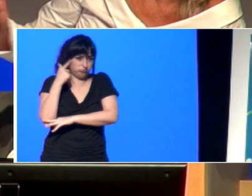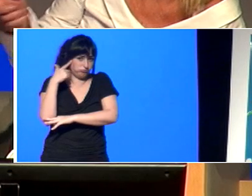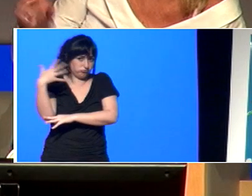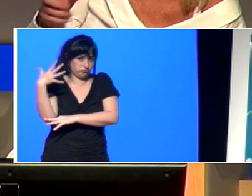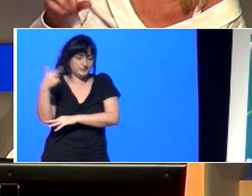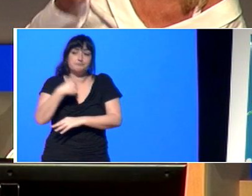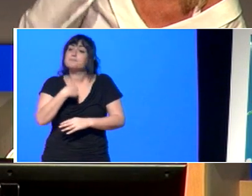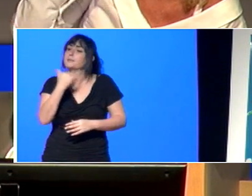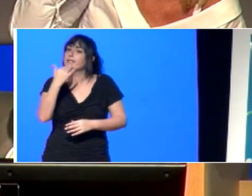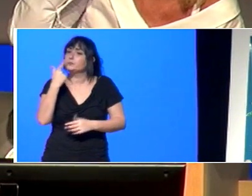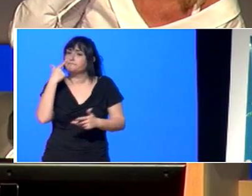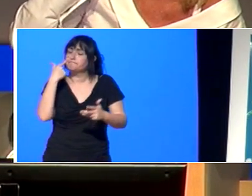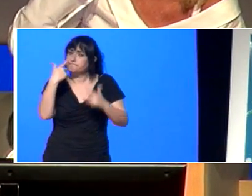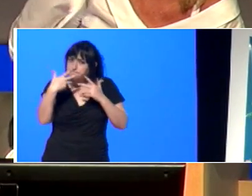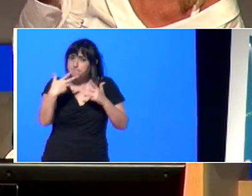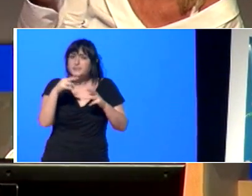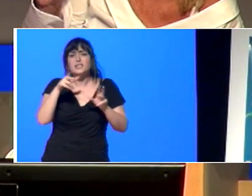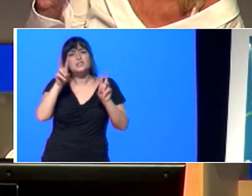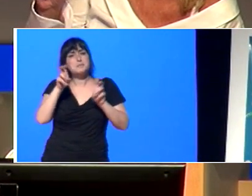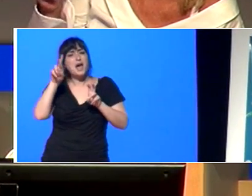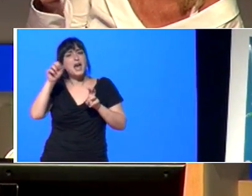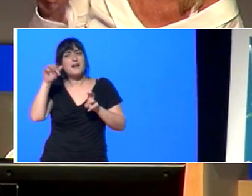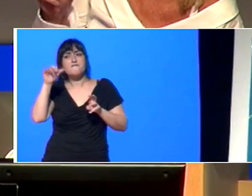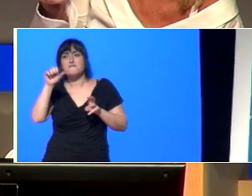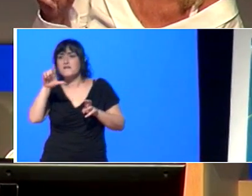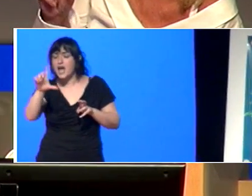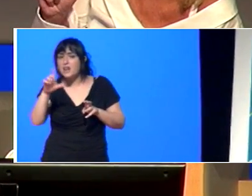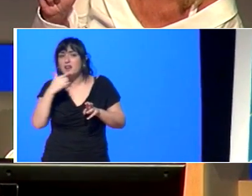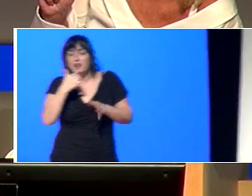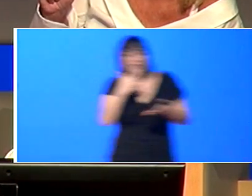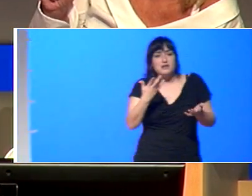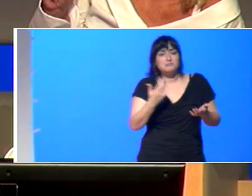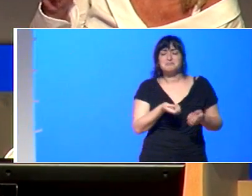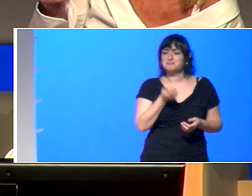llamado mucho la atención que haya dicho Rafael por qué algunas veces...